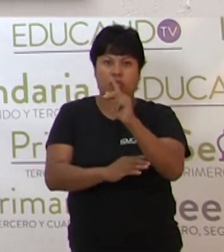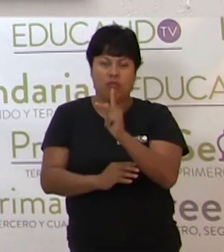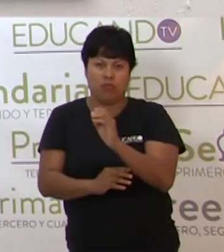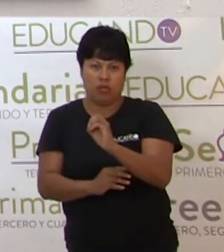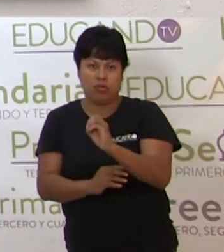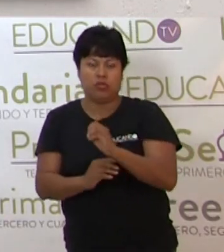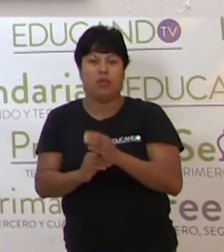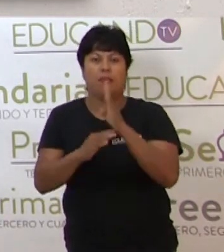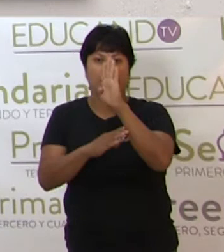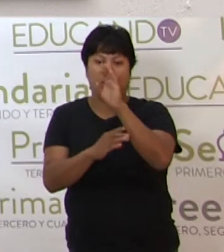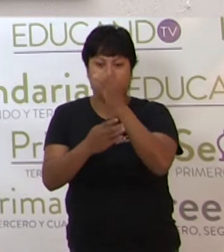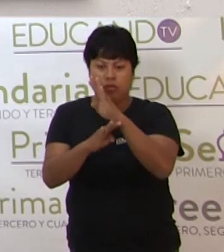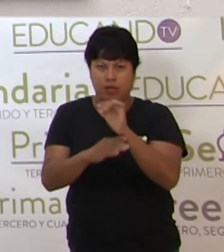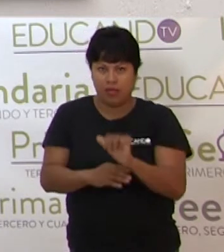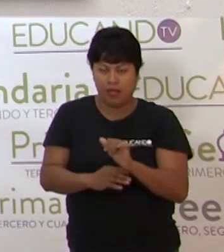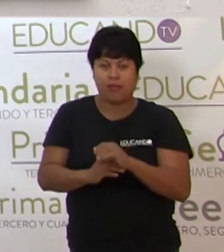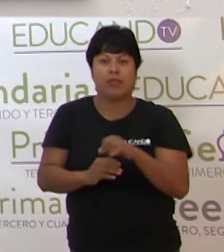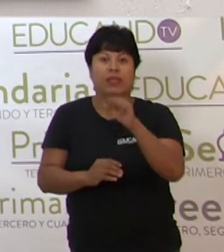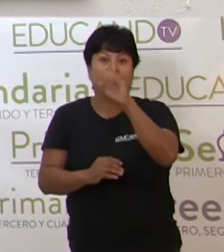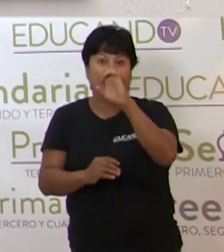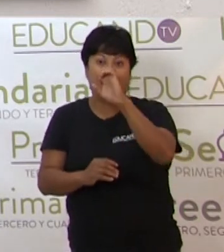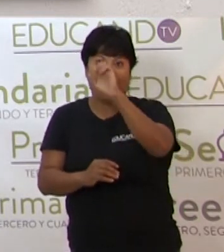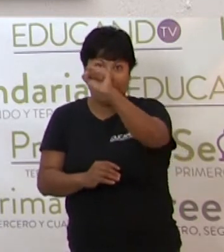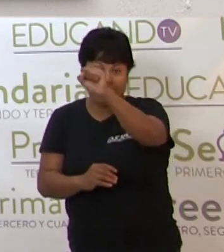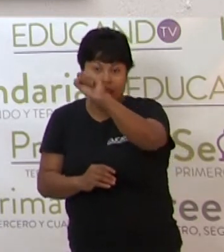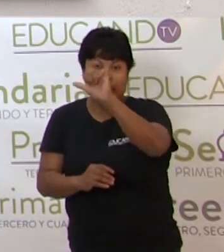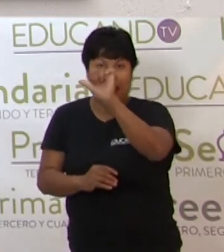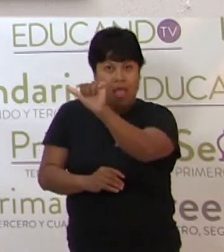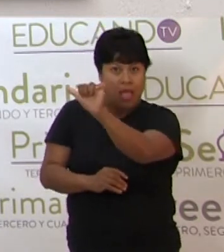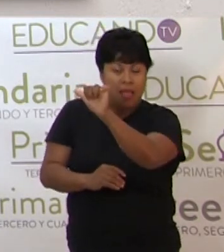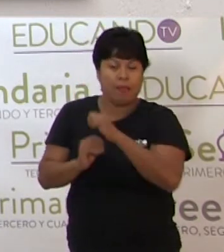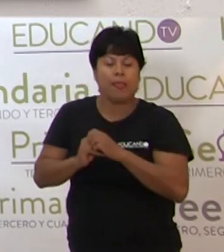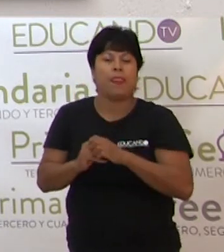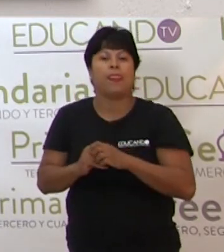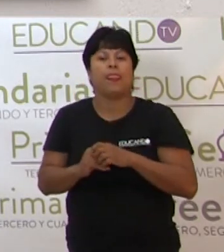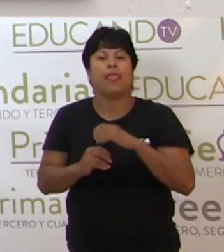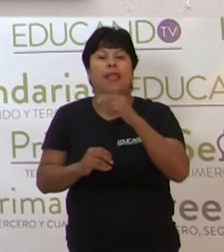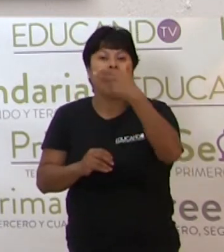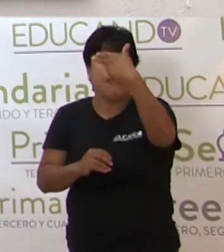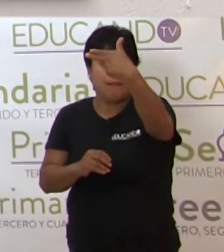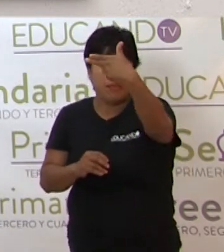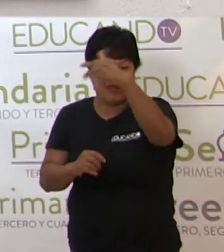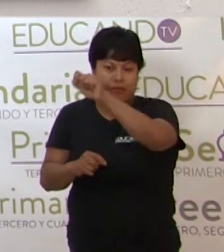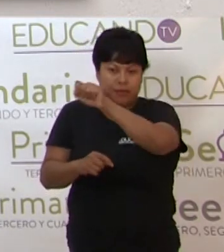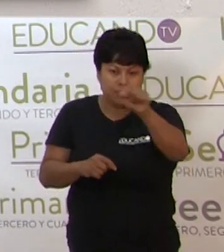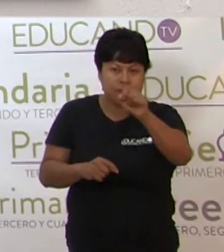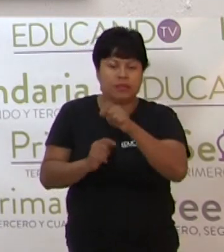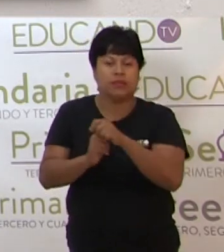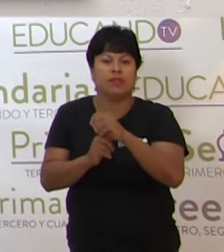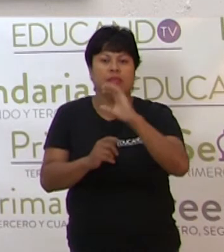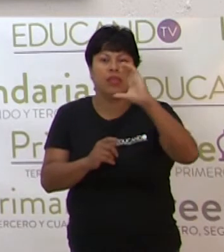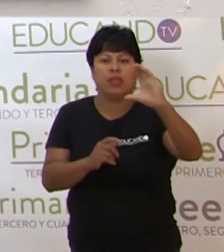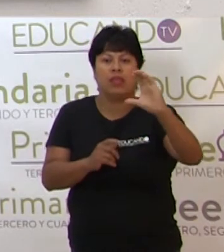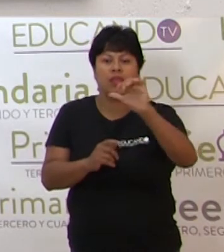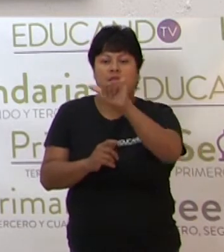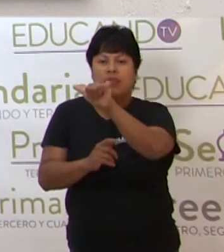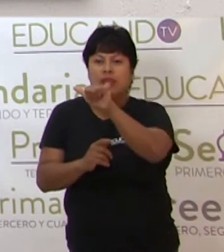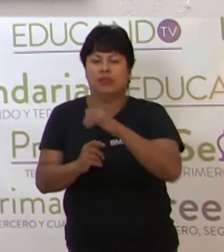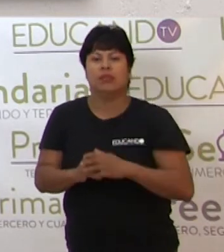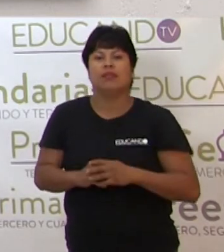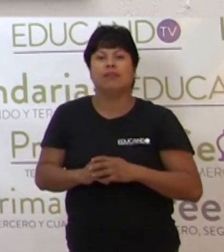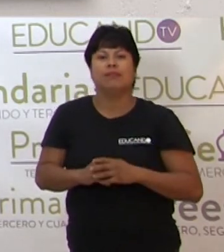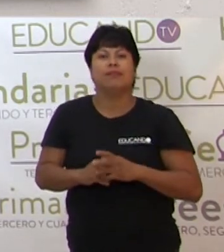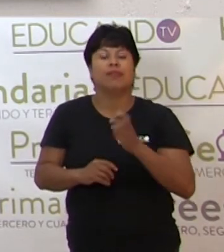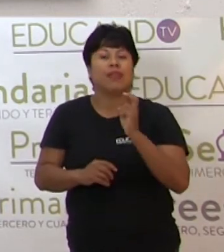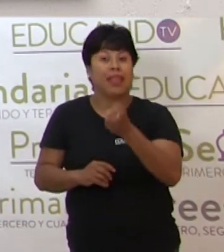B sobre A. Secante de A, ¿sí?, sería la hipotenusa sobre cateto adyacente,